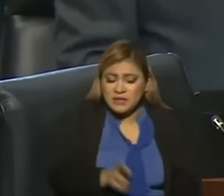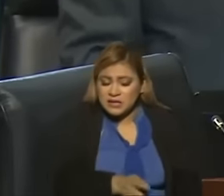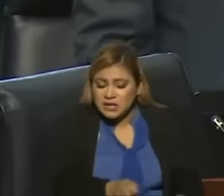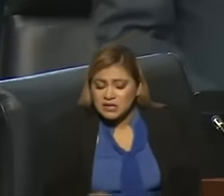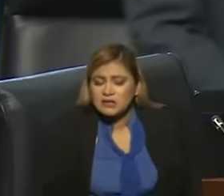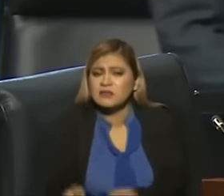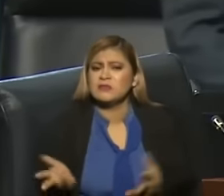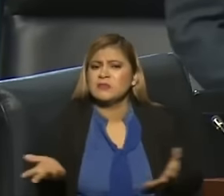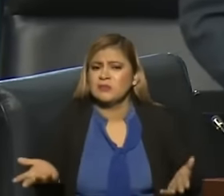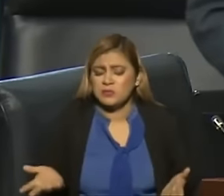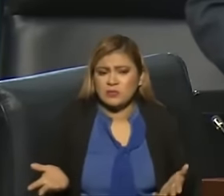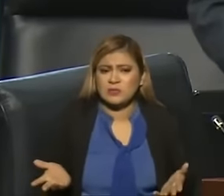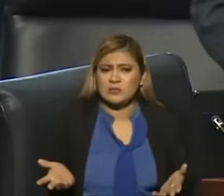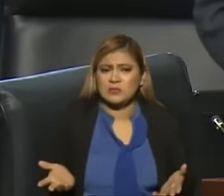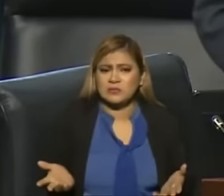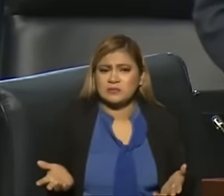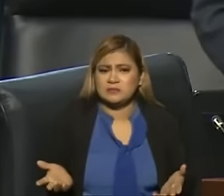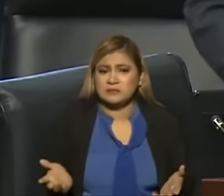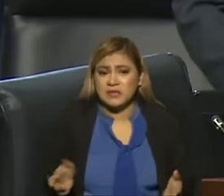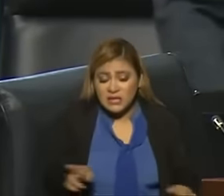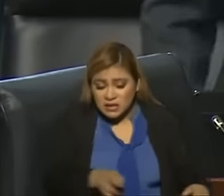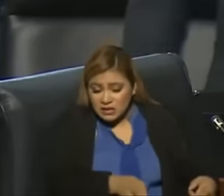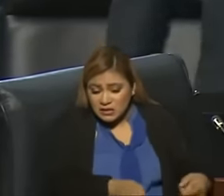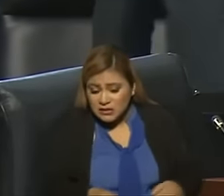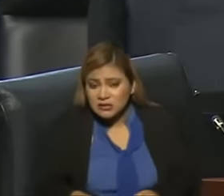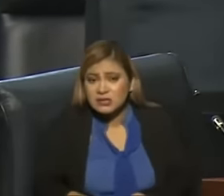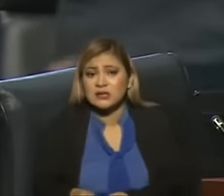Indio. Río Indio,